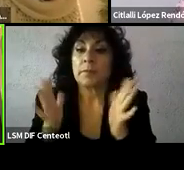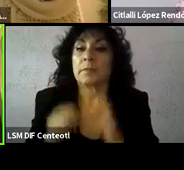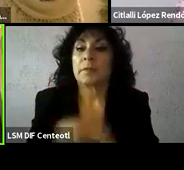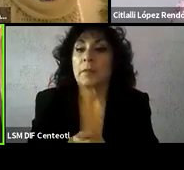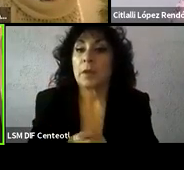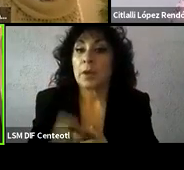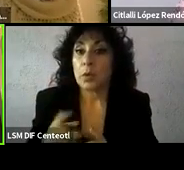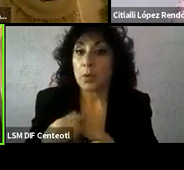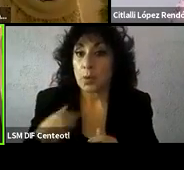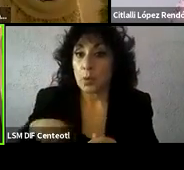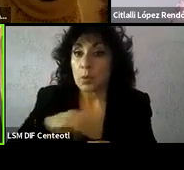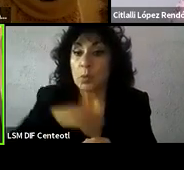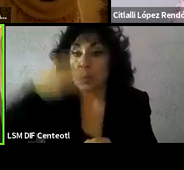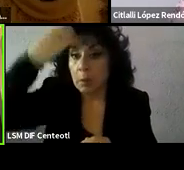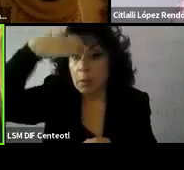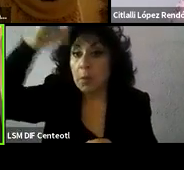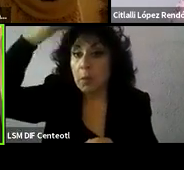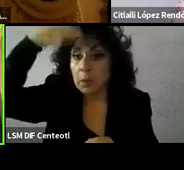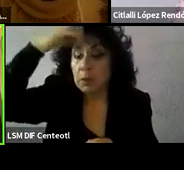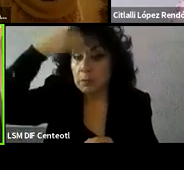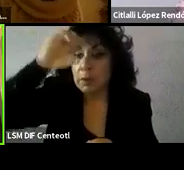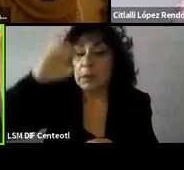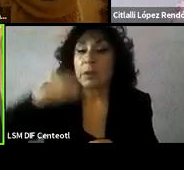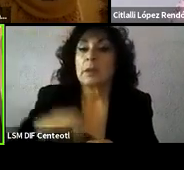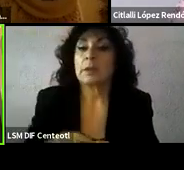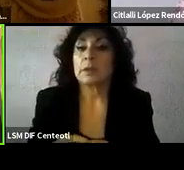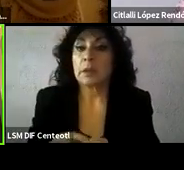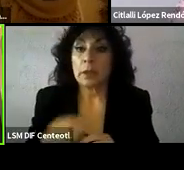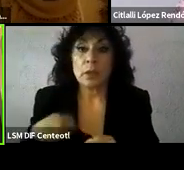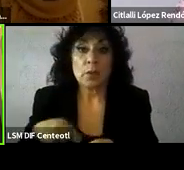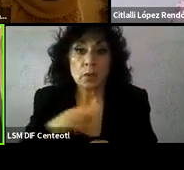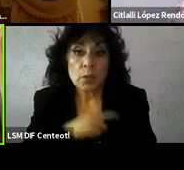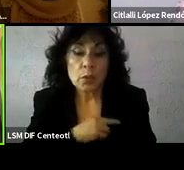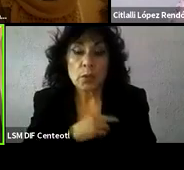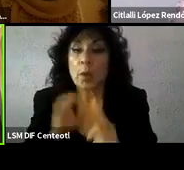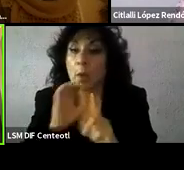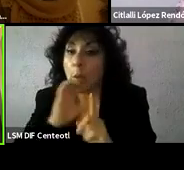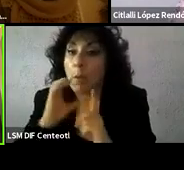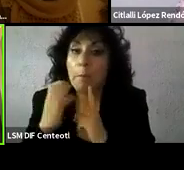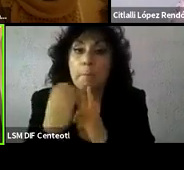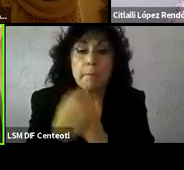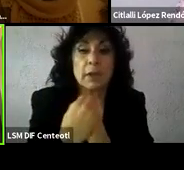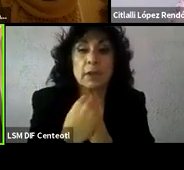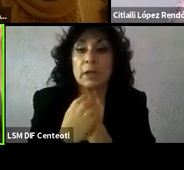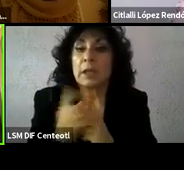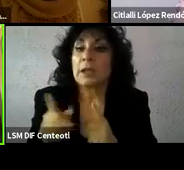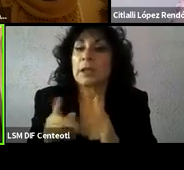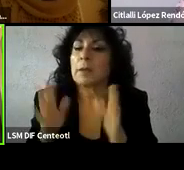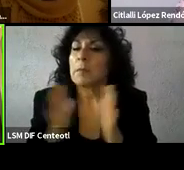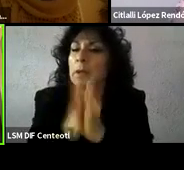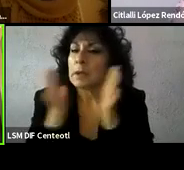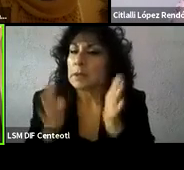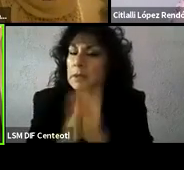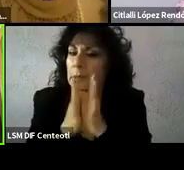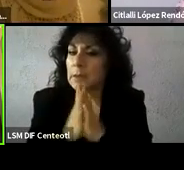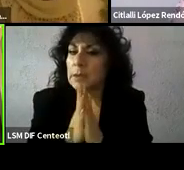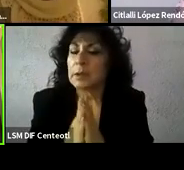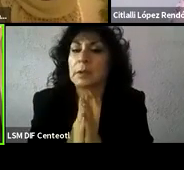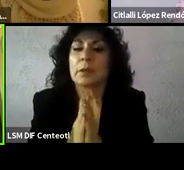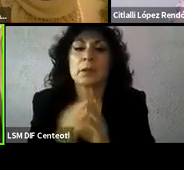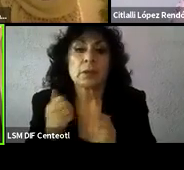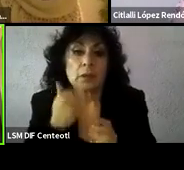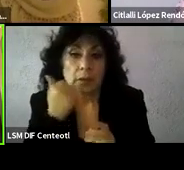forman los comités de participación de mediación de conflictos, que son los propios estudiantes, en el